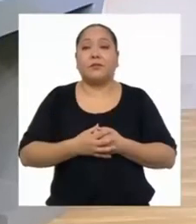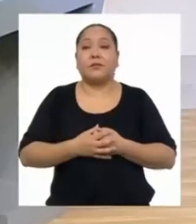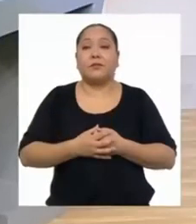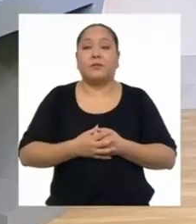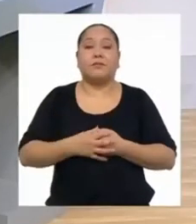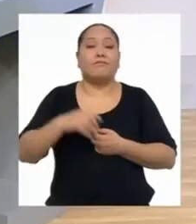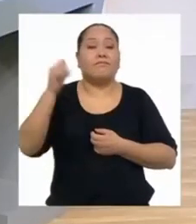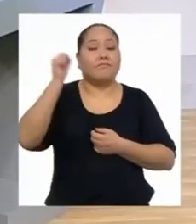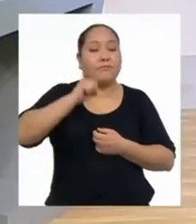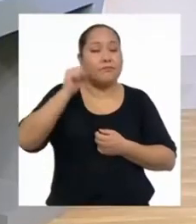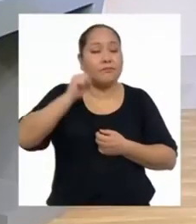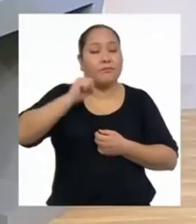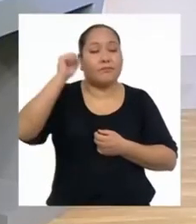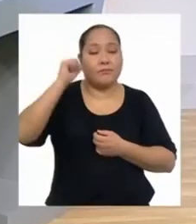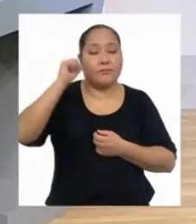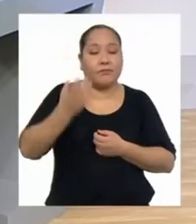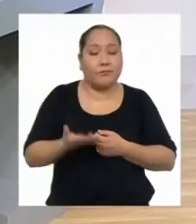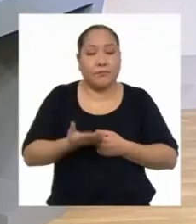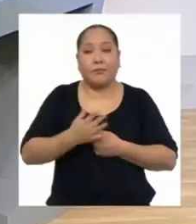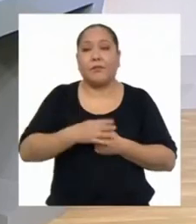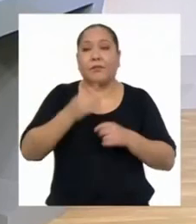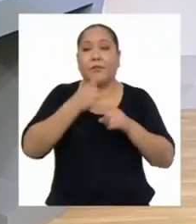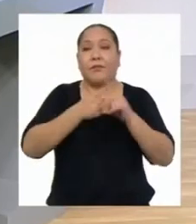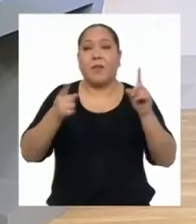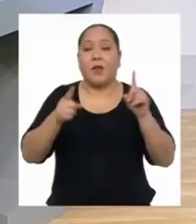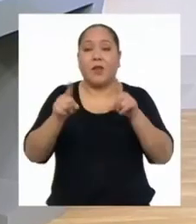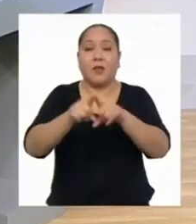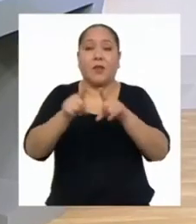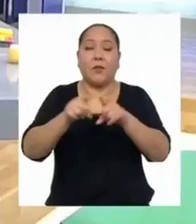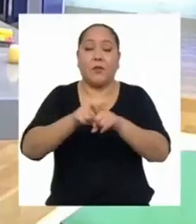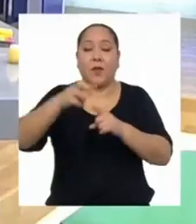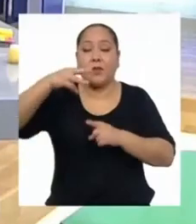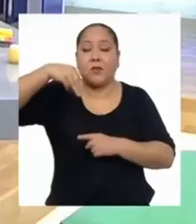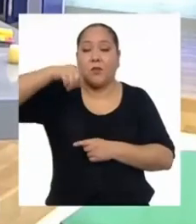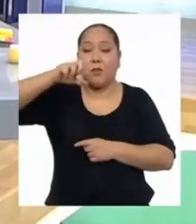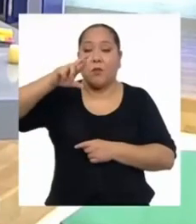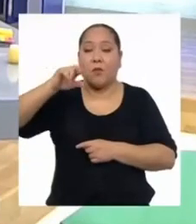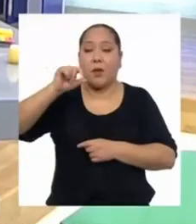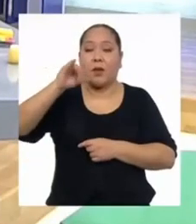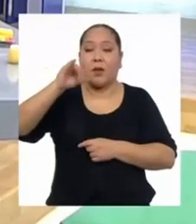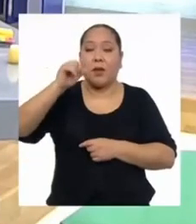Sin embargo, también es un marcador del discurso, ¿verdad?